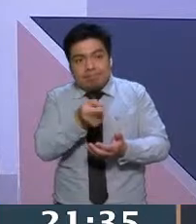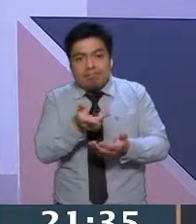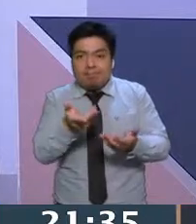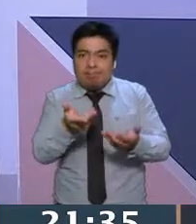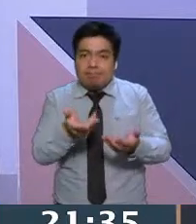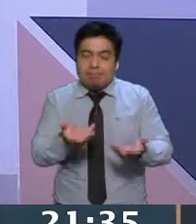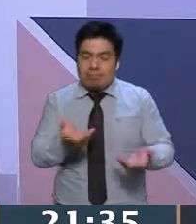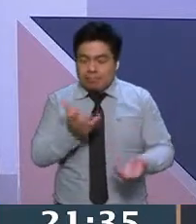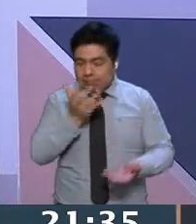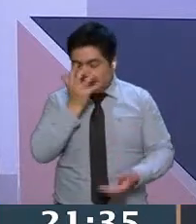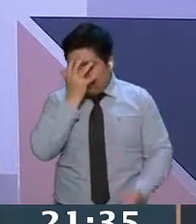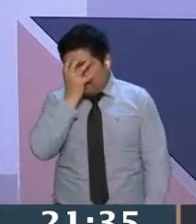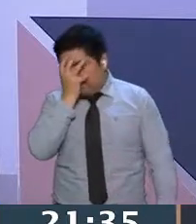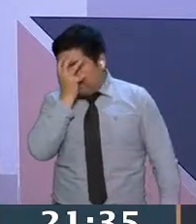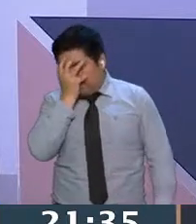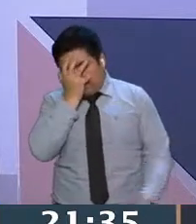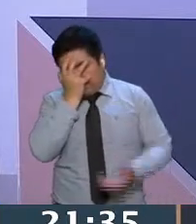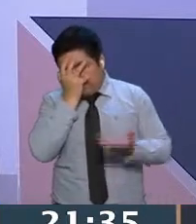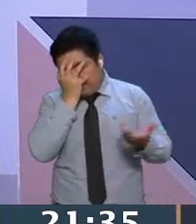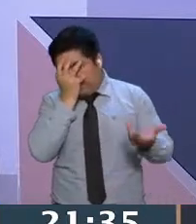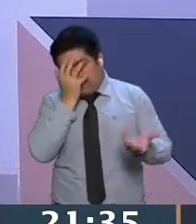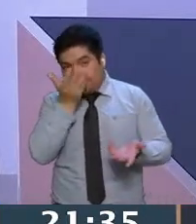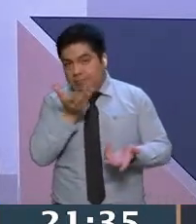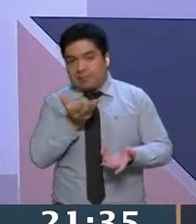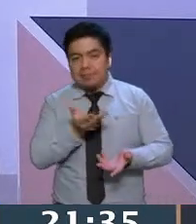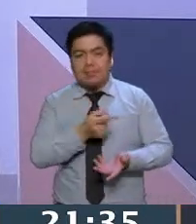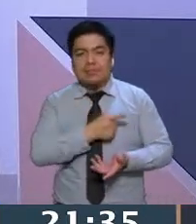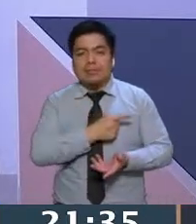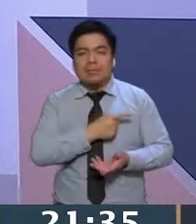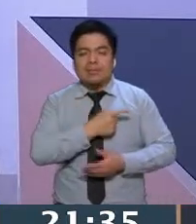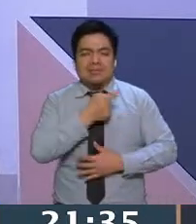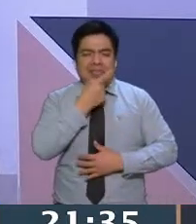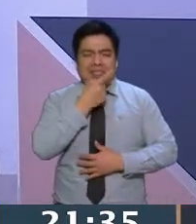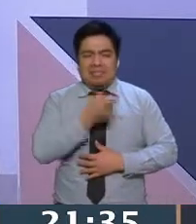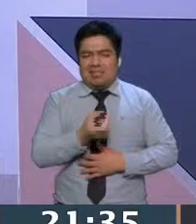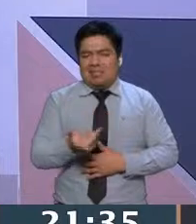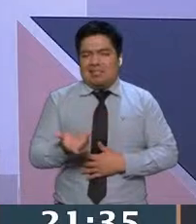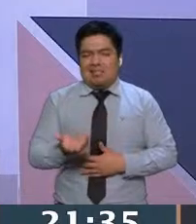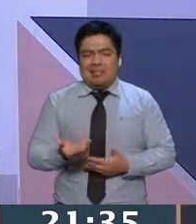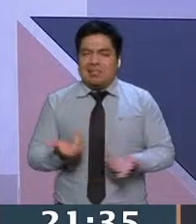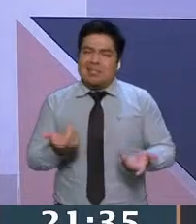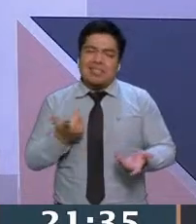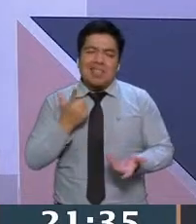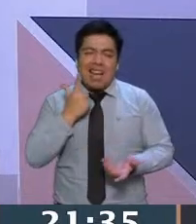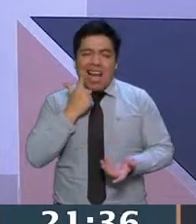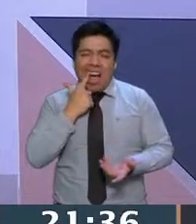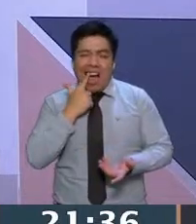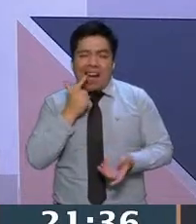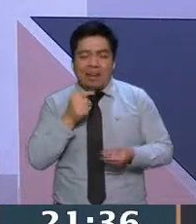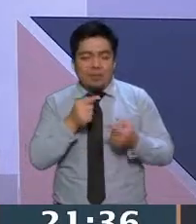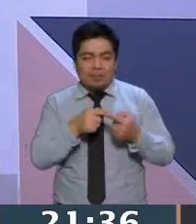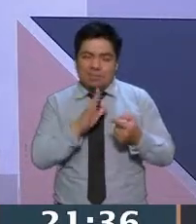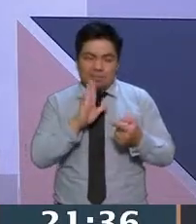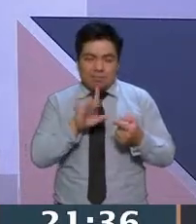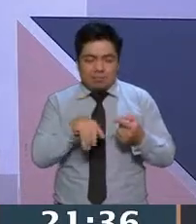una vergüenza. O sea, es una vacilada el hecho de que se atrevan siquiera a mencionarlo. Es un abuso. Pero la siguiente